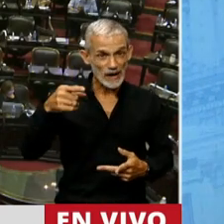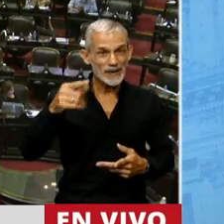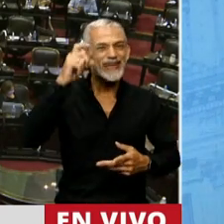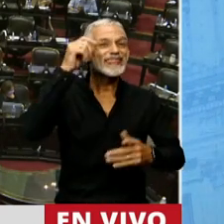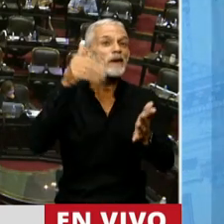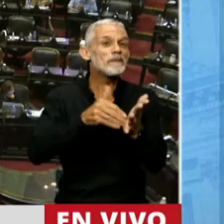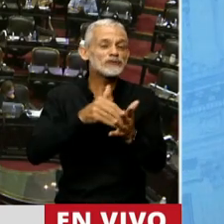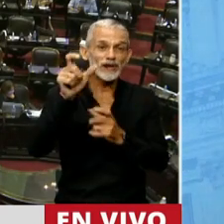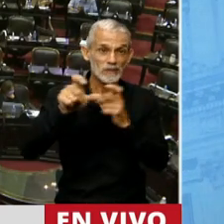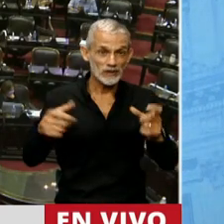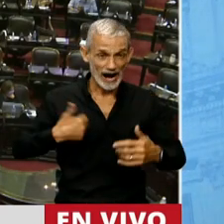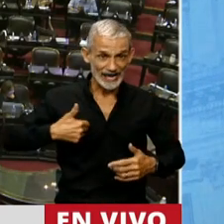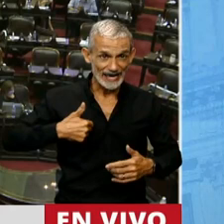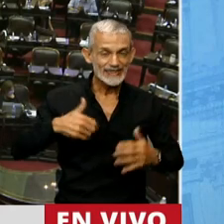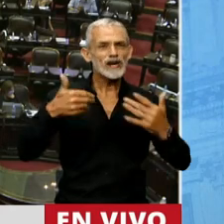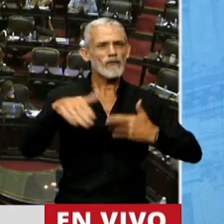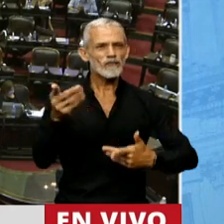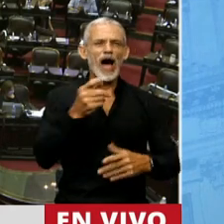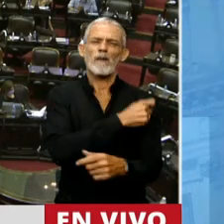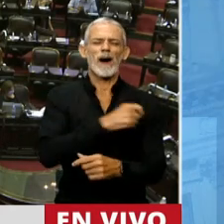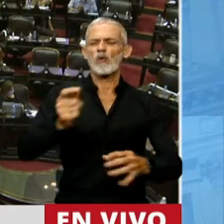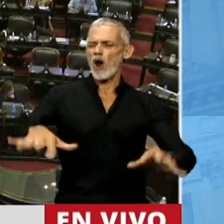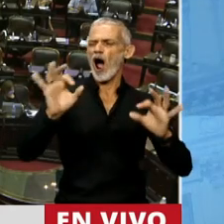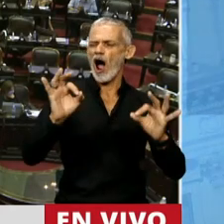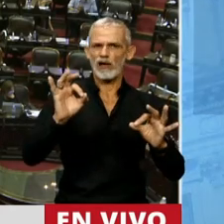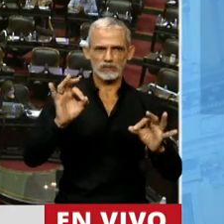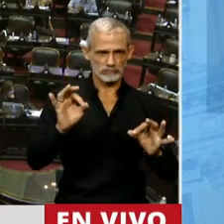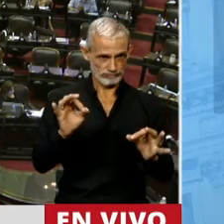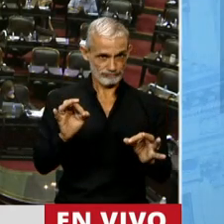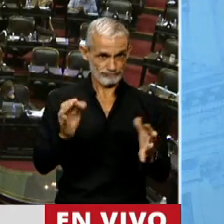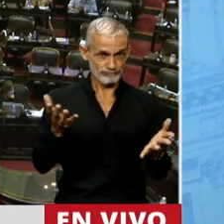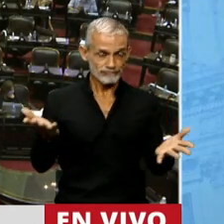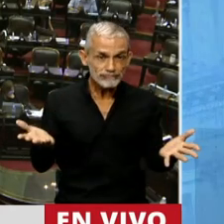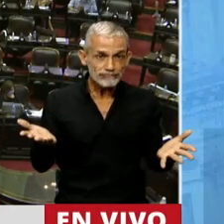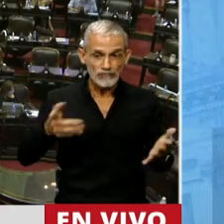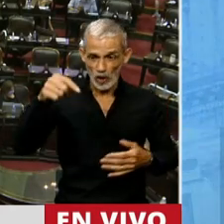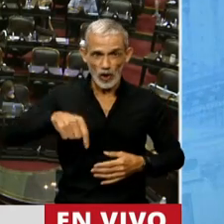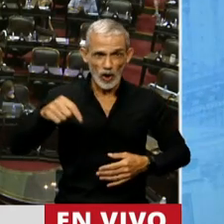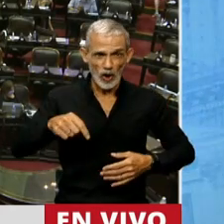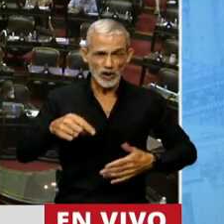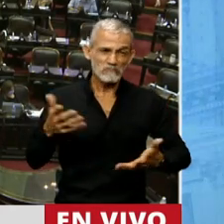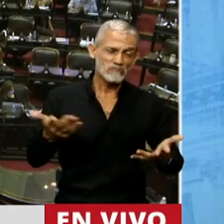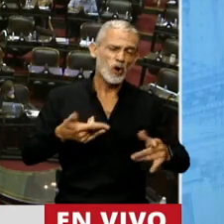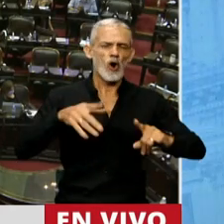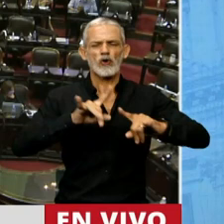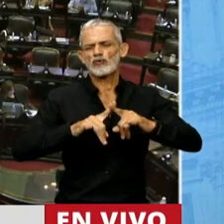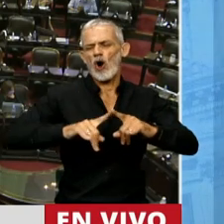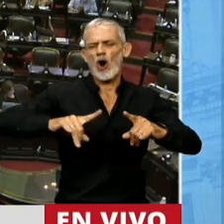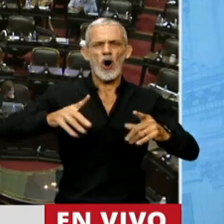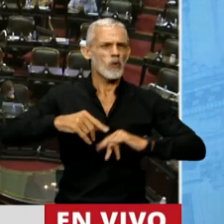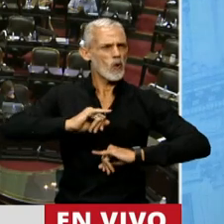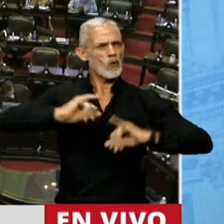10 millones de argentinos iban a estar vacunados. Sin embargo, hoy entre show,